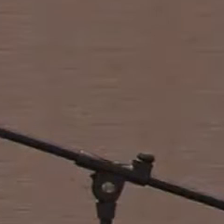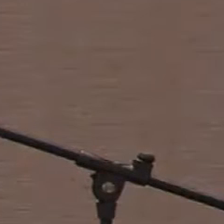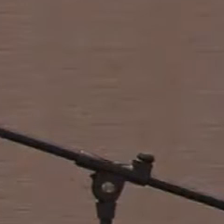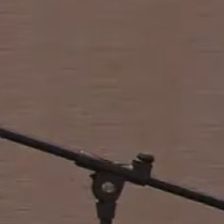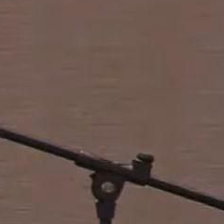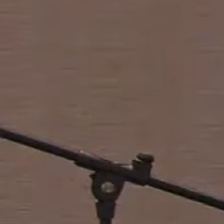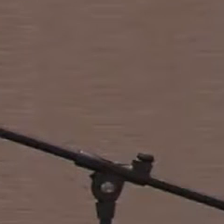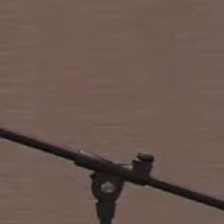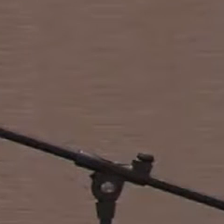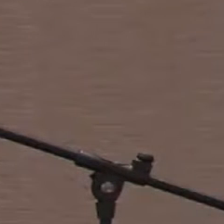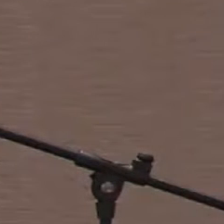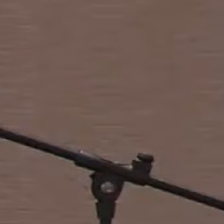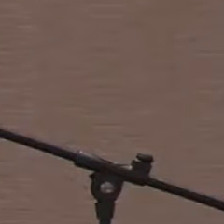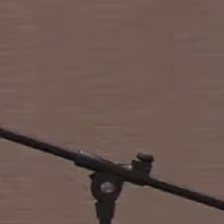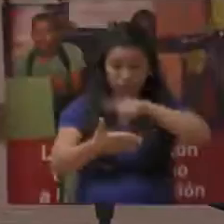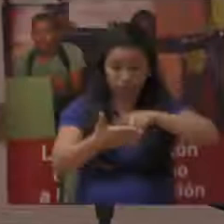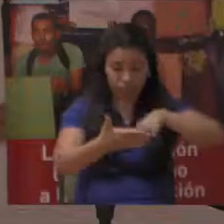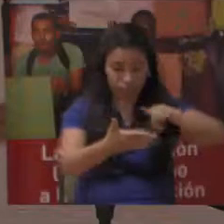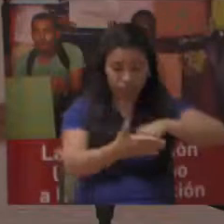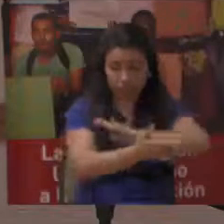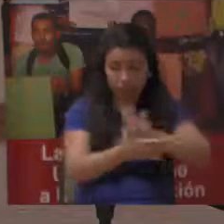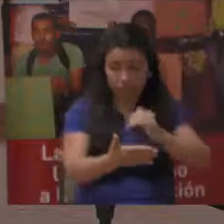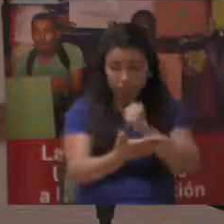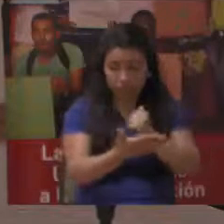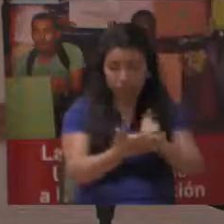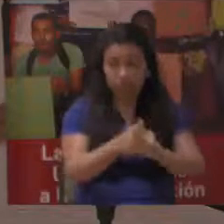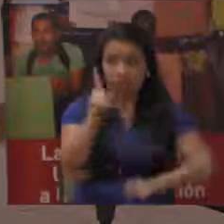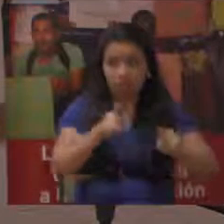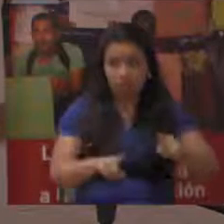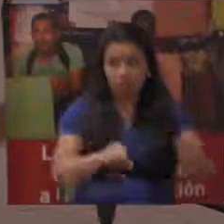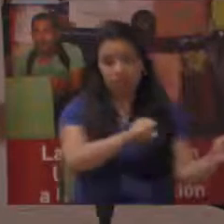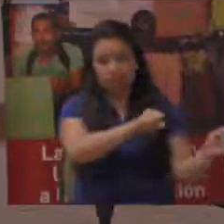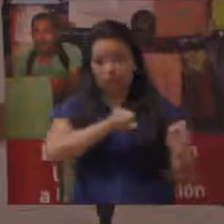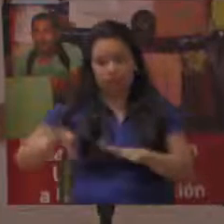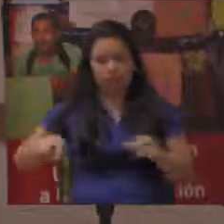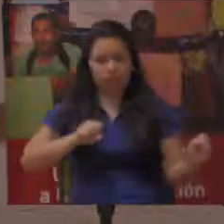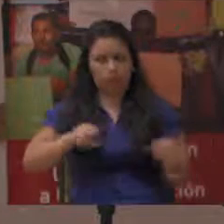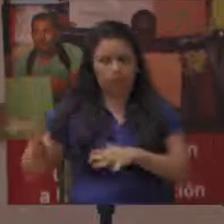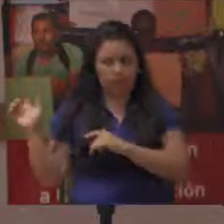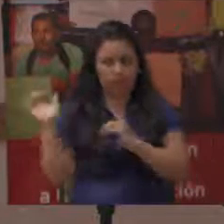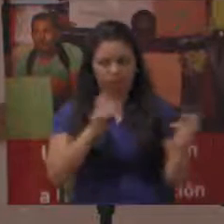en La Habana? Pues los desmovilizados que se ven venir nos